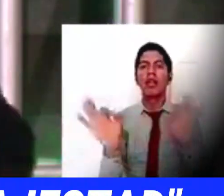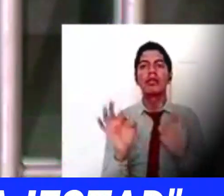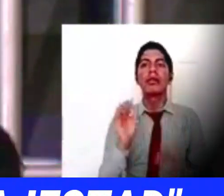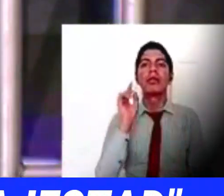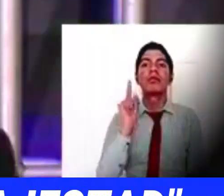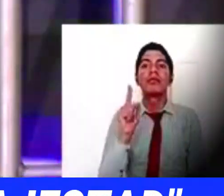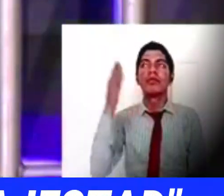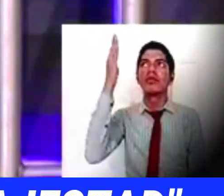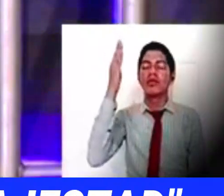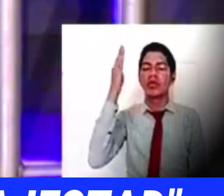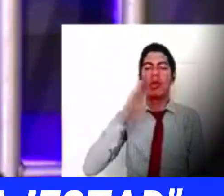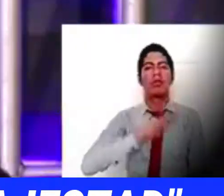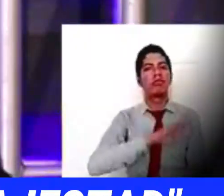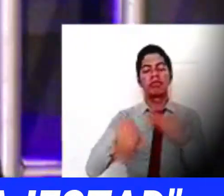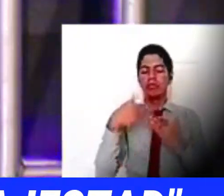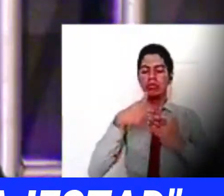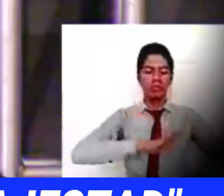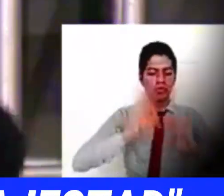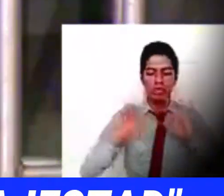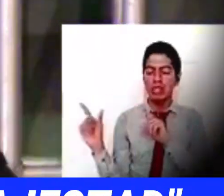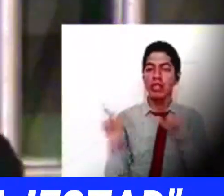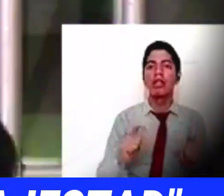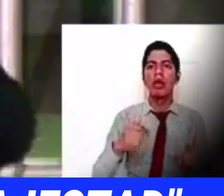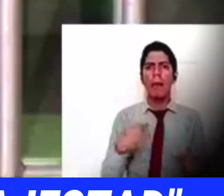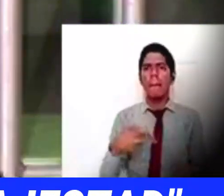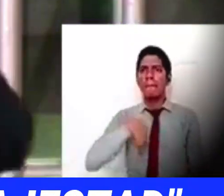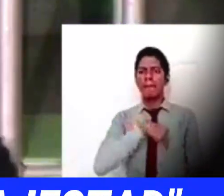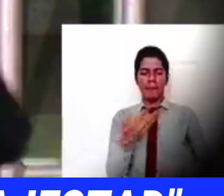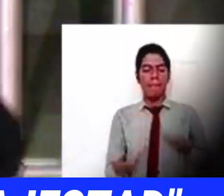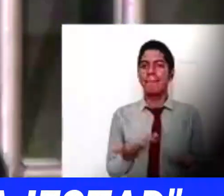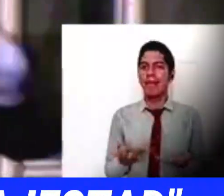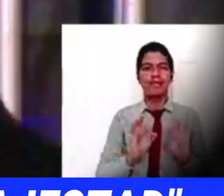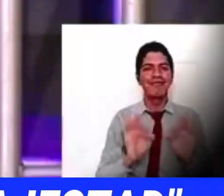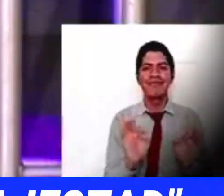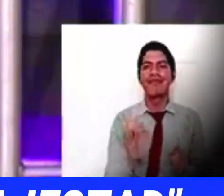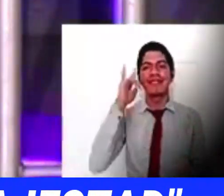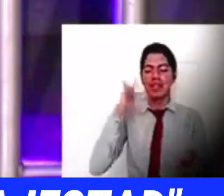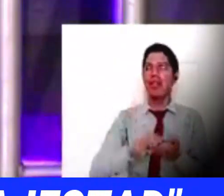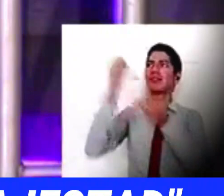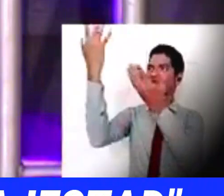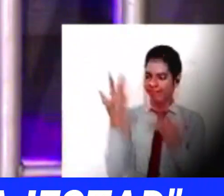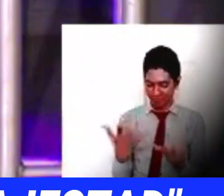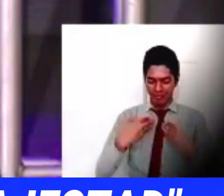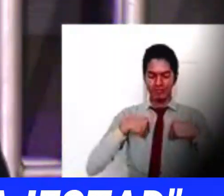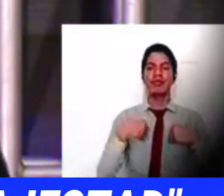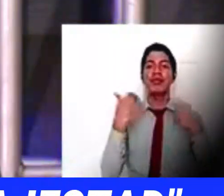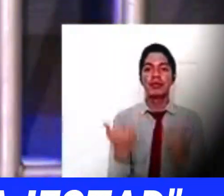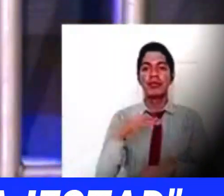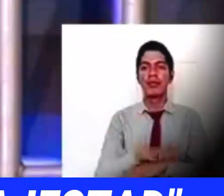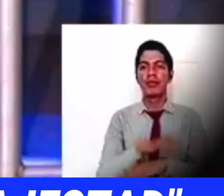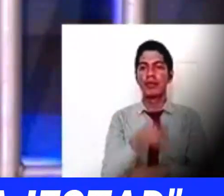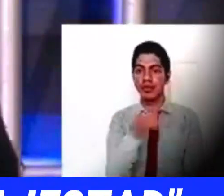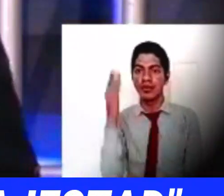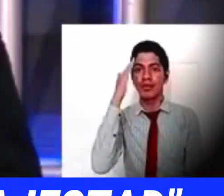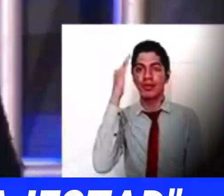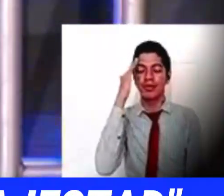que hacer nada, solamente creer y recibir lo que Dios te va a entregar en esta tarde. ¿Sabes qué? David entró a la puerta